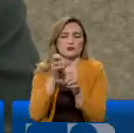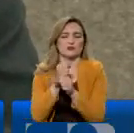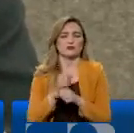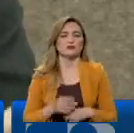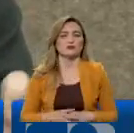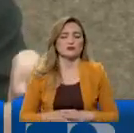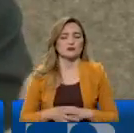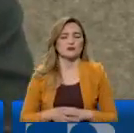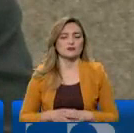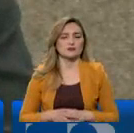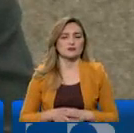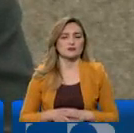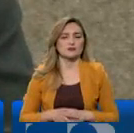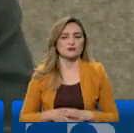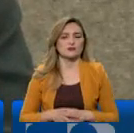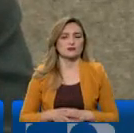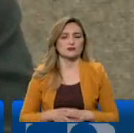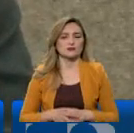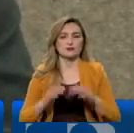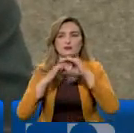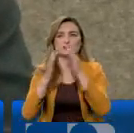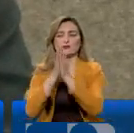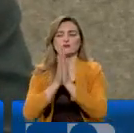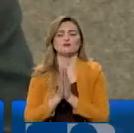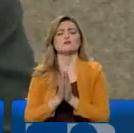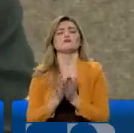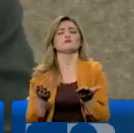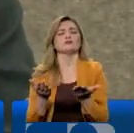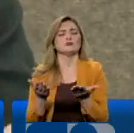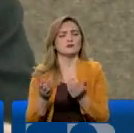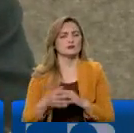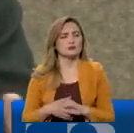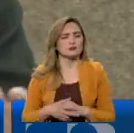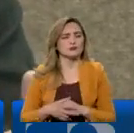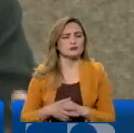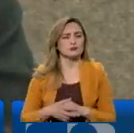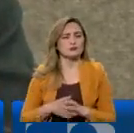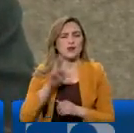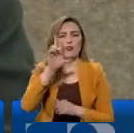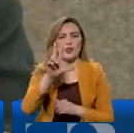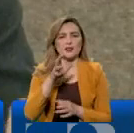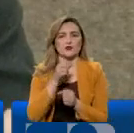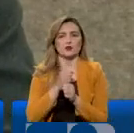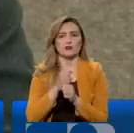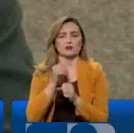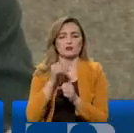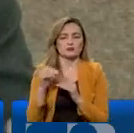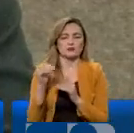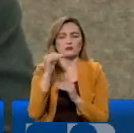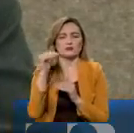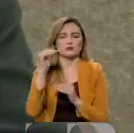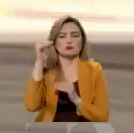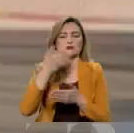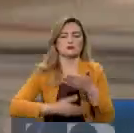ahí, de acuerdo al pedido que nos ha hecho el Consejo Nacional Electoral, nosotros tenemos 3 niveles de seguridad en lo que corresponde